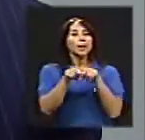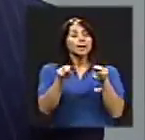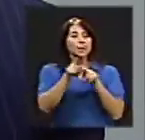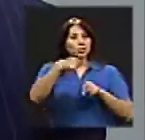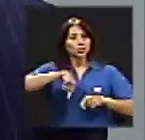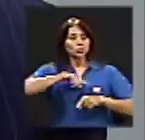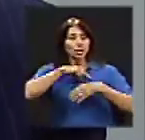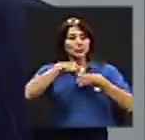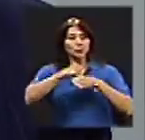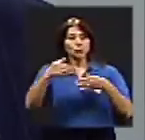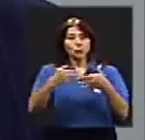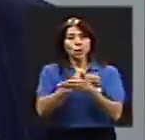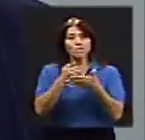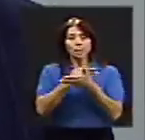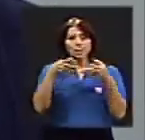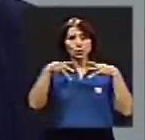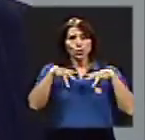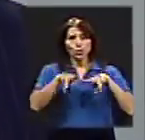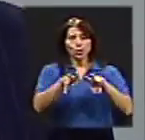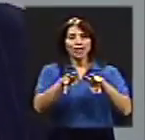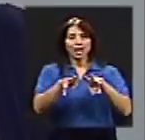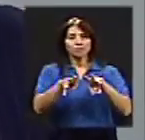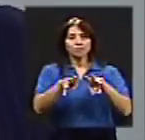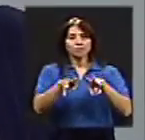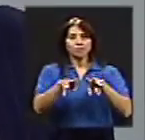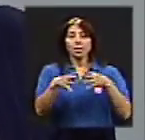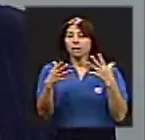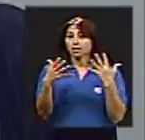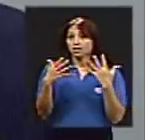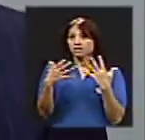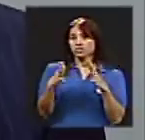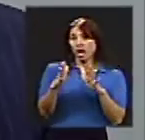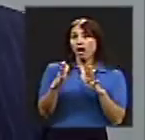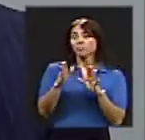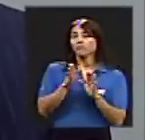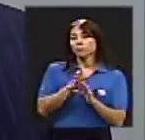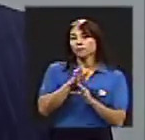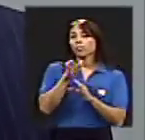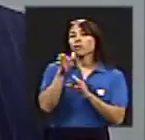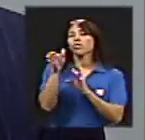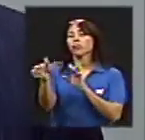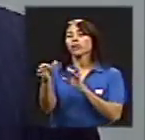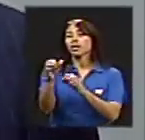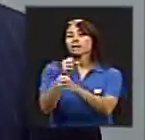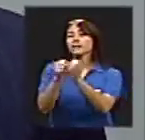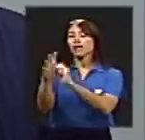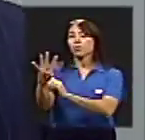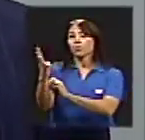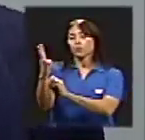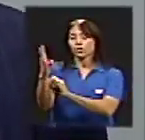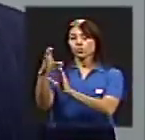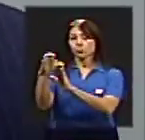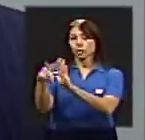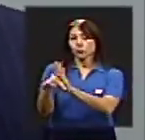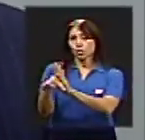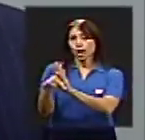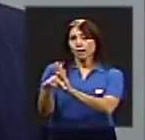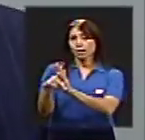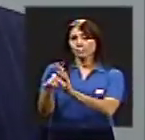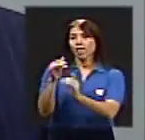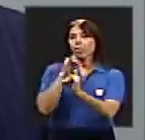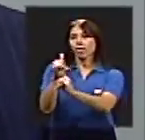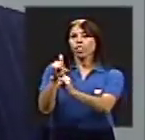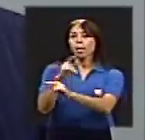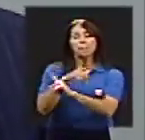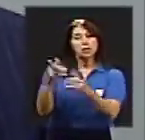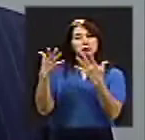metodología que ya nos fue objetada ante la Sala Constitucional. Dichosamente ya la Sala Constitucional nos dio la razón en los